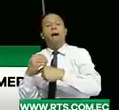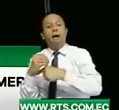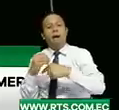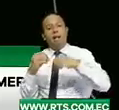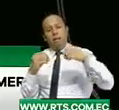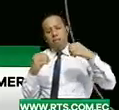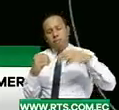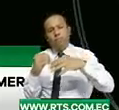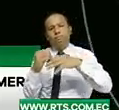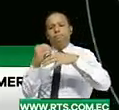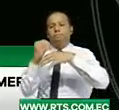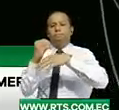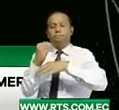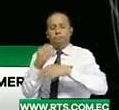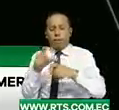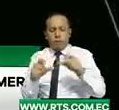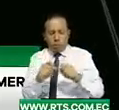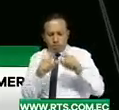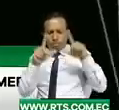mostradas.